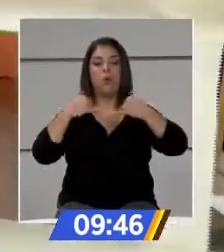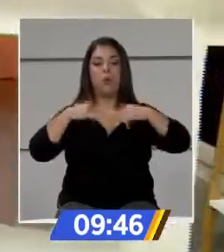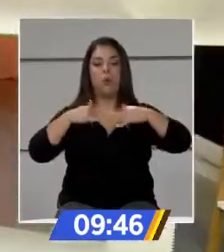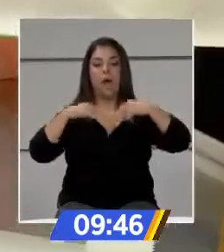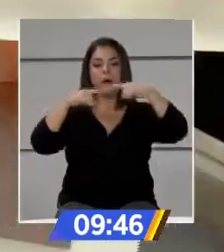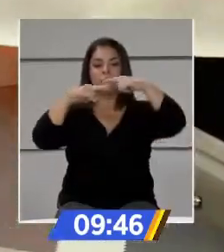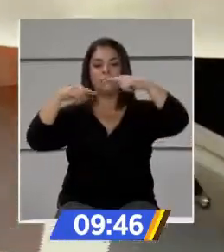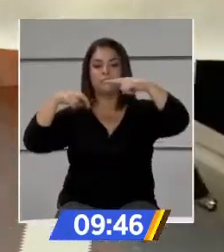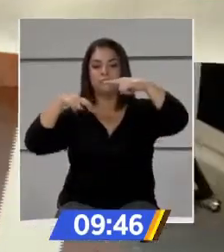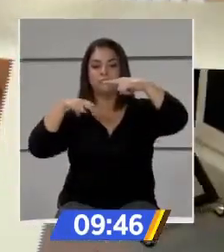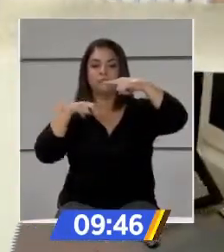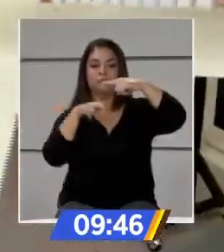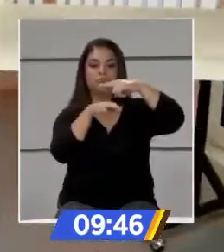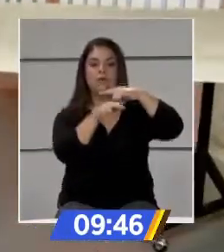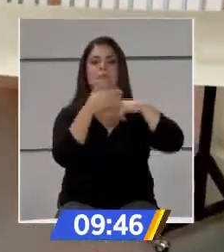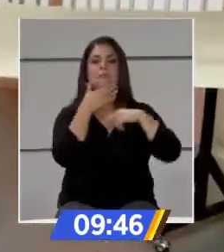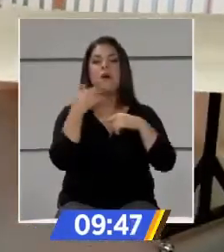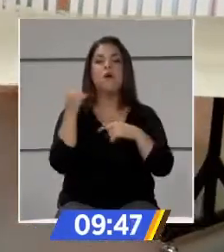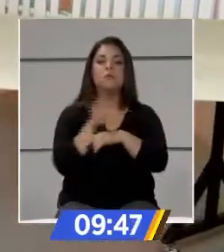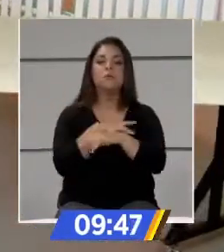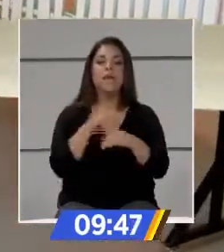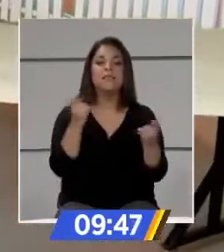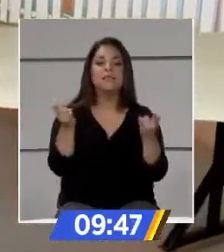Vamos a poner música de Spider-Man. Ay, sí.